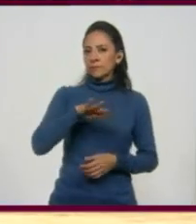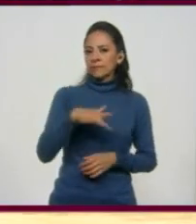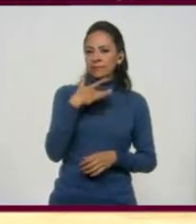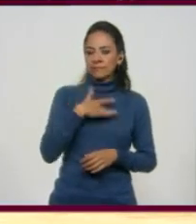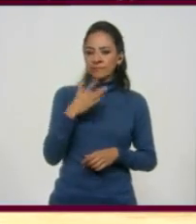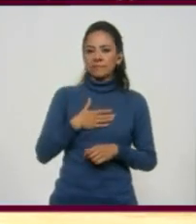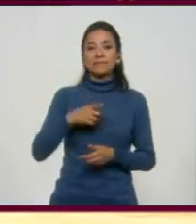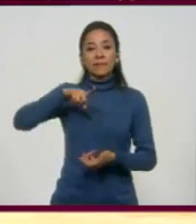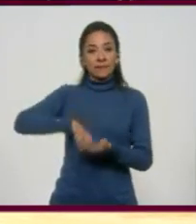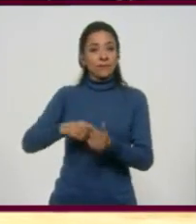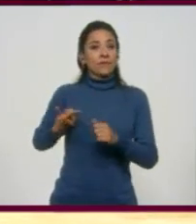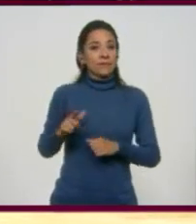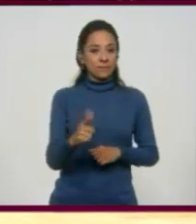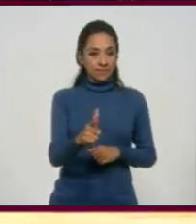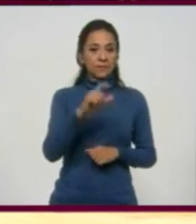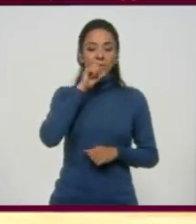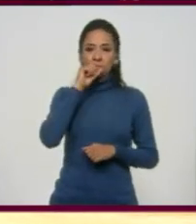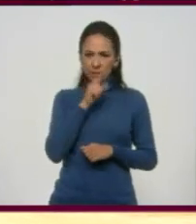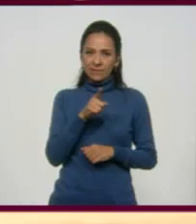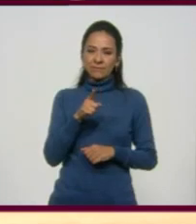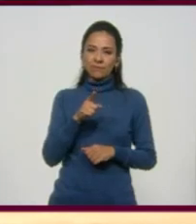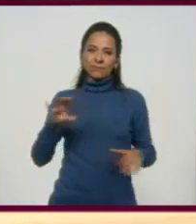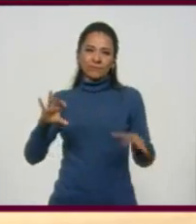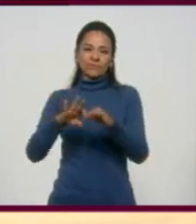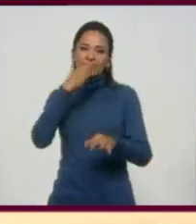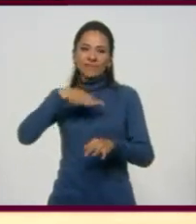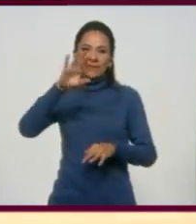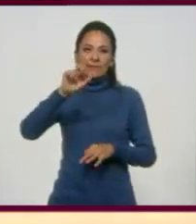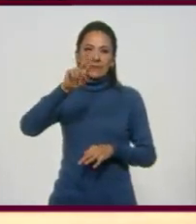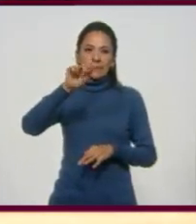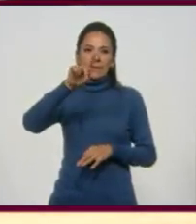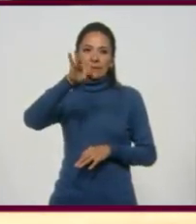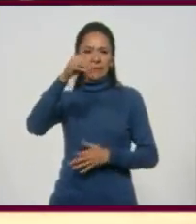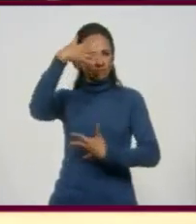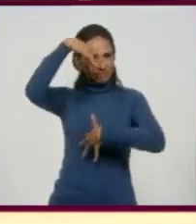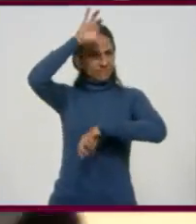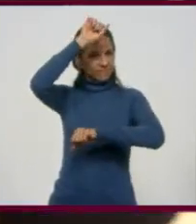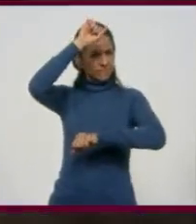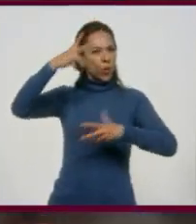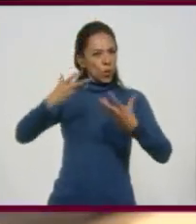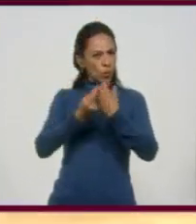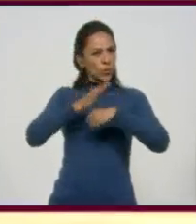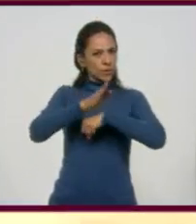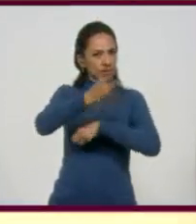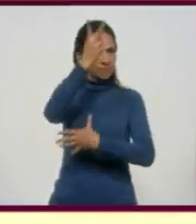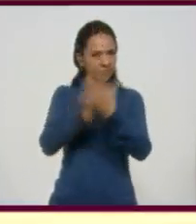En tierra guanajuatense, en medio del ambiente cervantino, un flamenco envuelto en expresiones brasileñas.